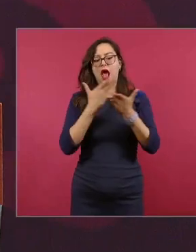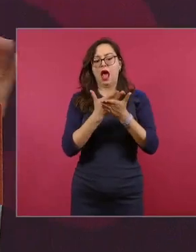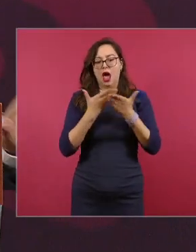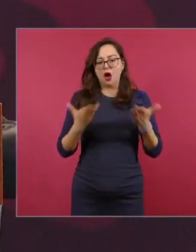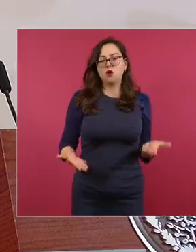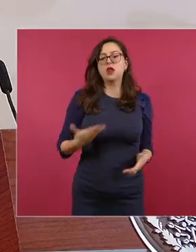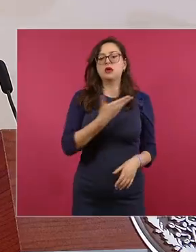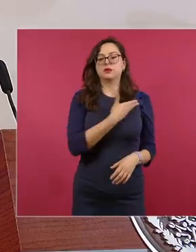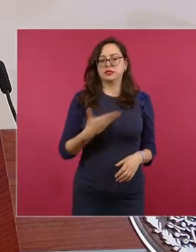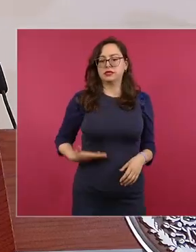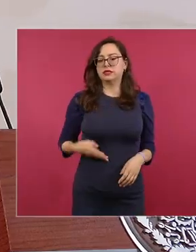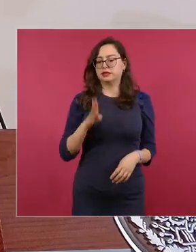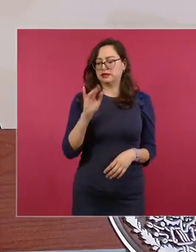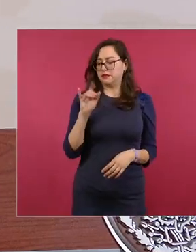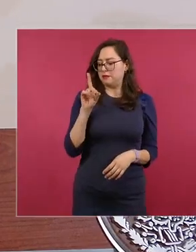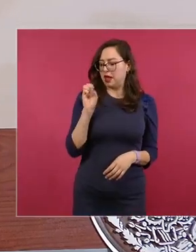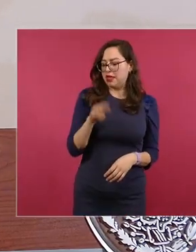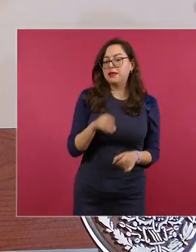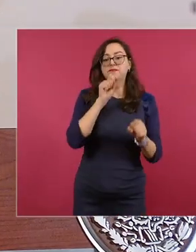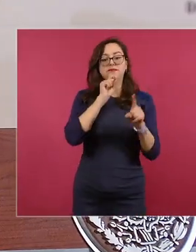más,